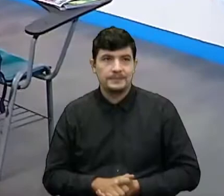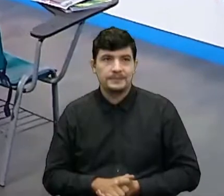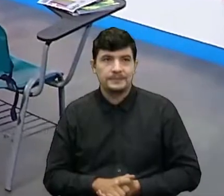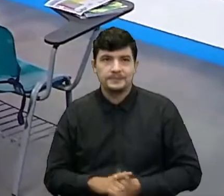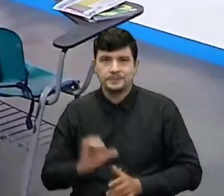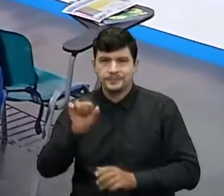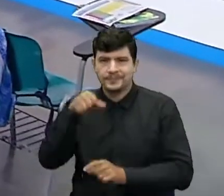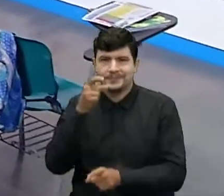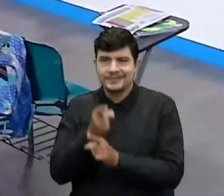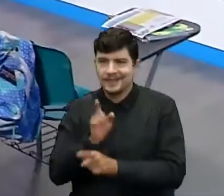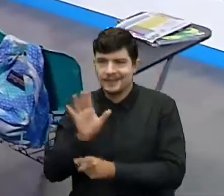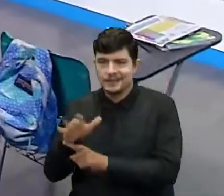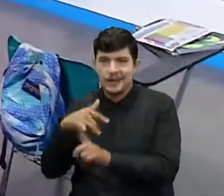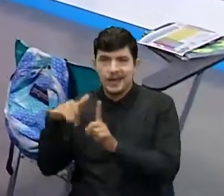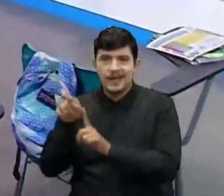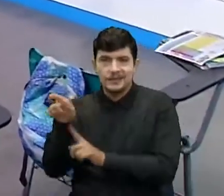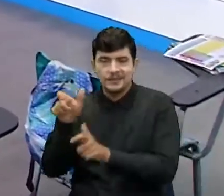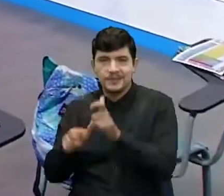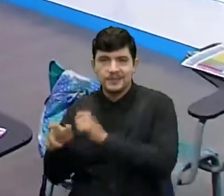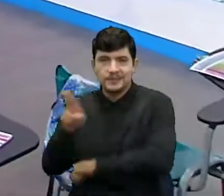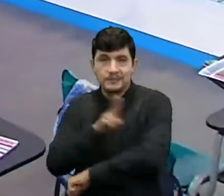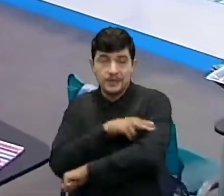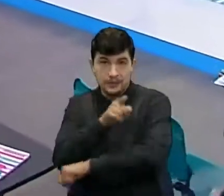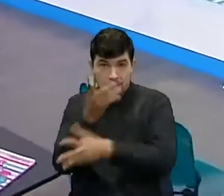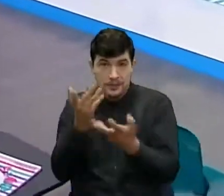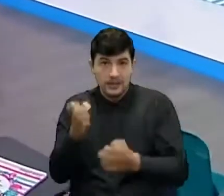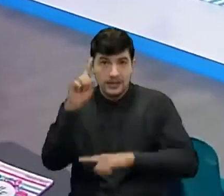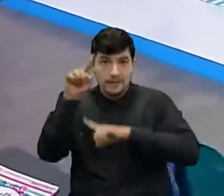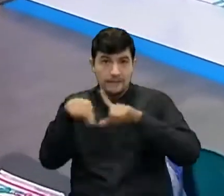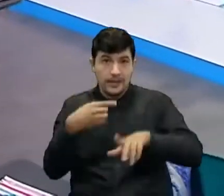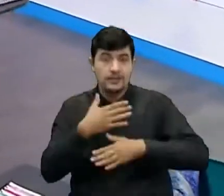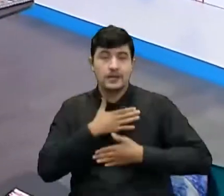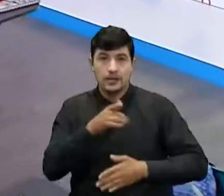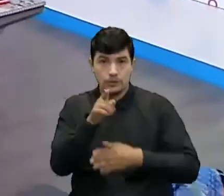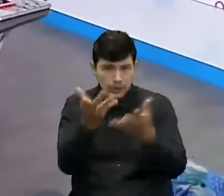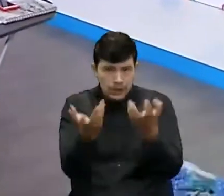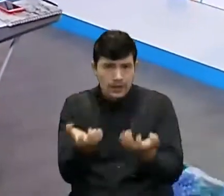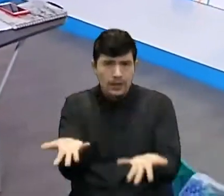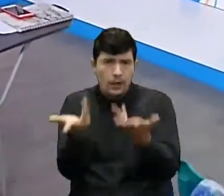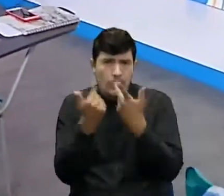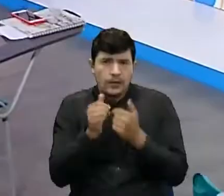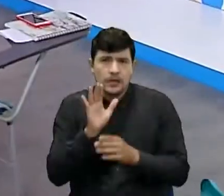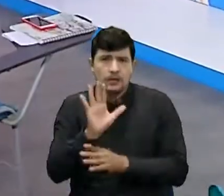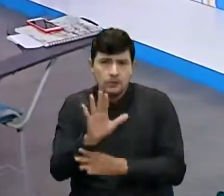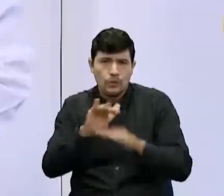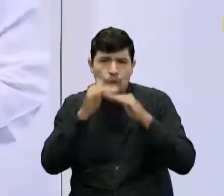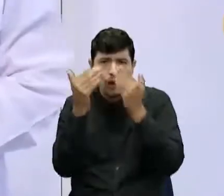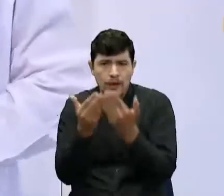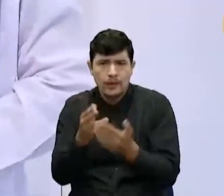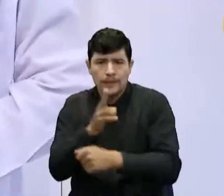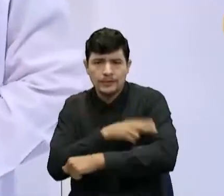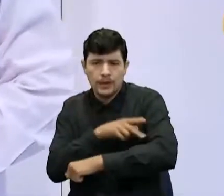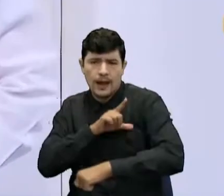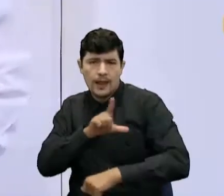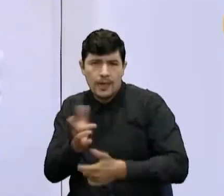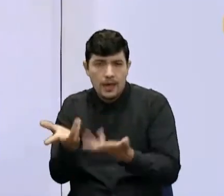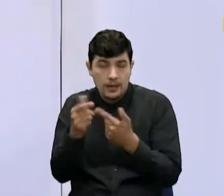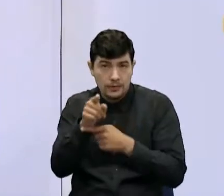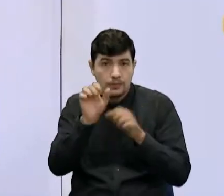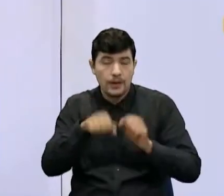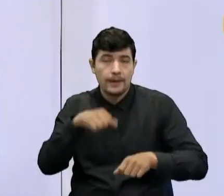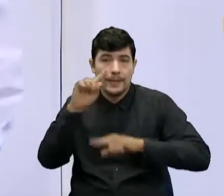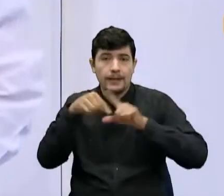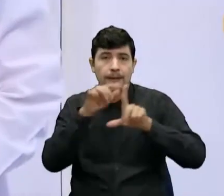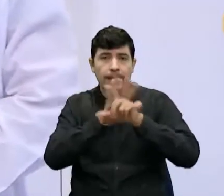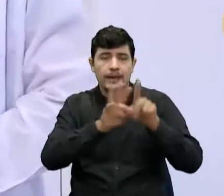Ahí tenían el espacio Para los personeros Si usted quiere enviar Un saludo Quieren contarnos Acerca de la educación De su institución Lo puede hacer A través del 317